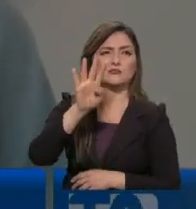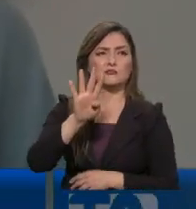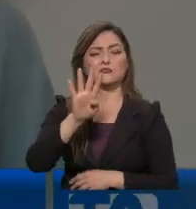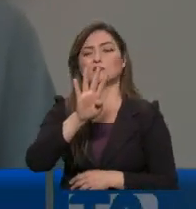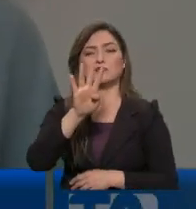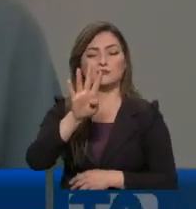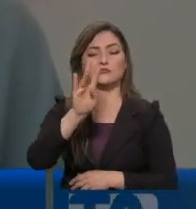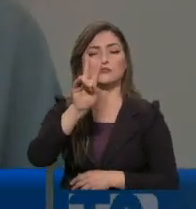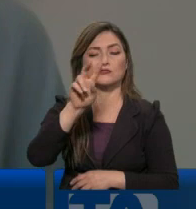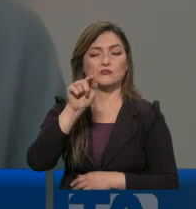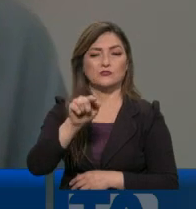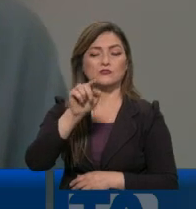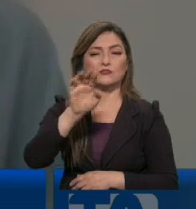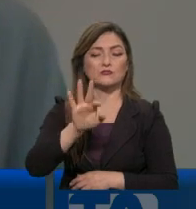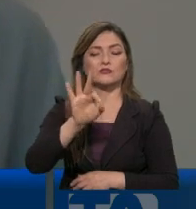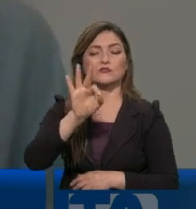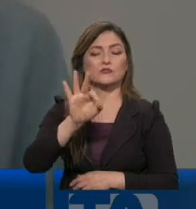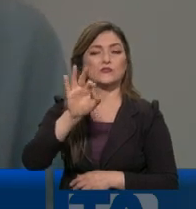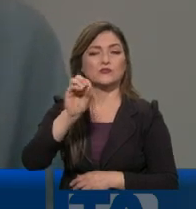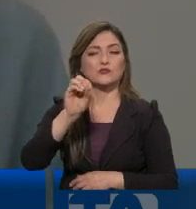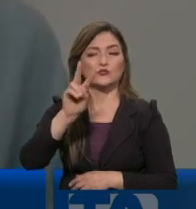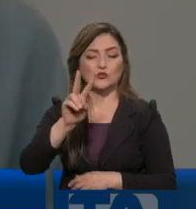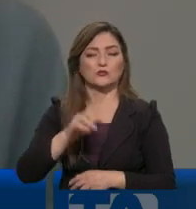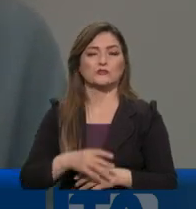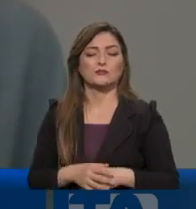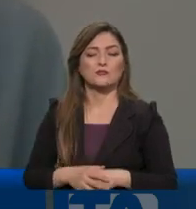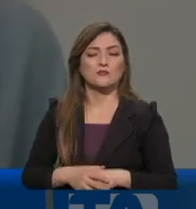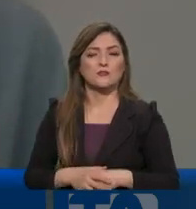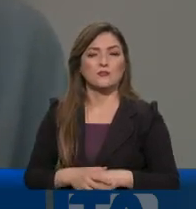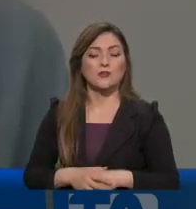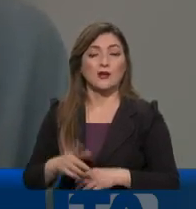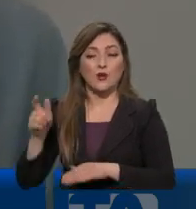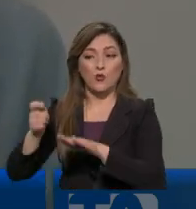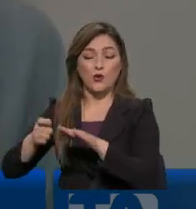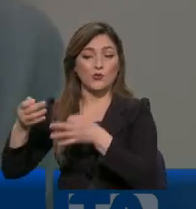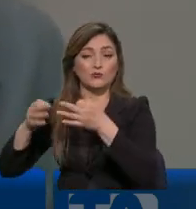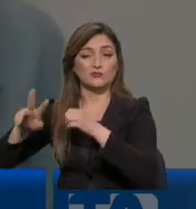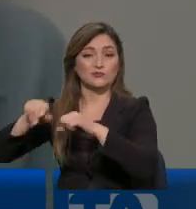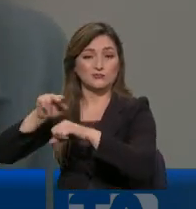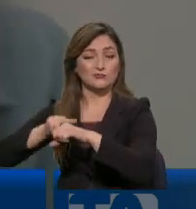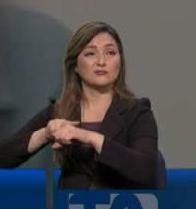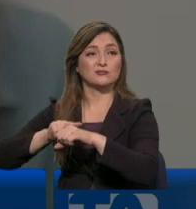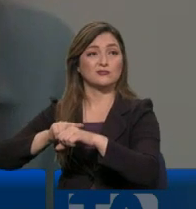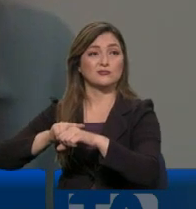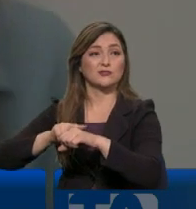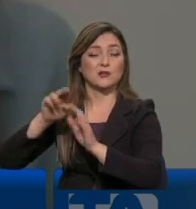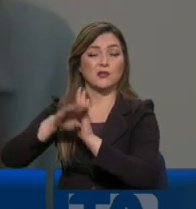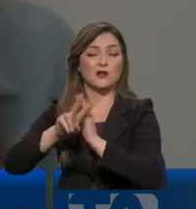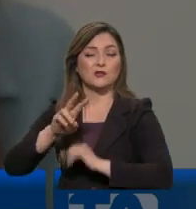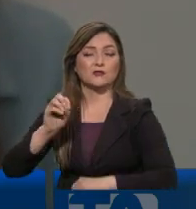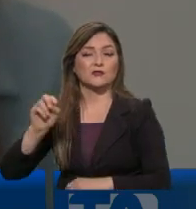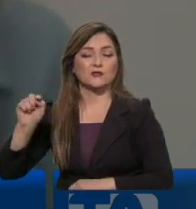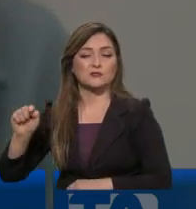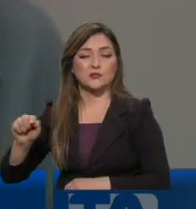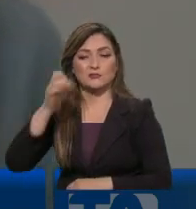576.802.91 centavos. Y los jueces de la Corte Nacional la bajan a 200 mil. ¿Por